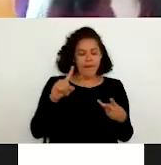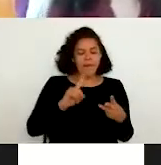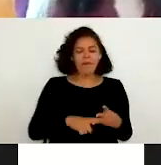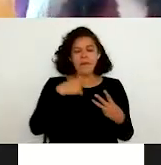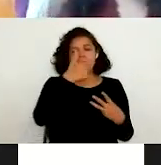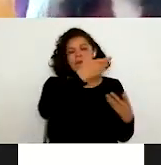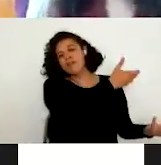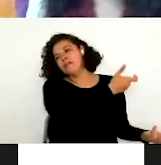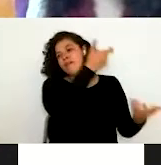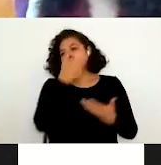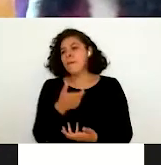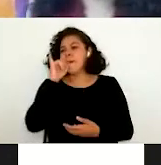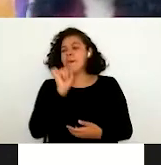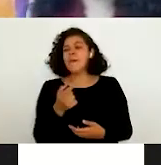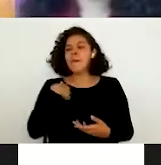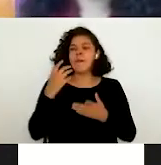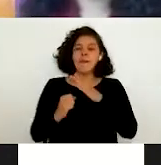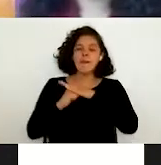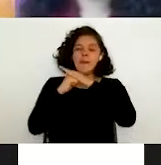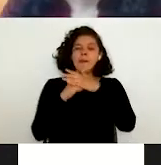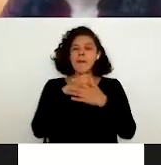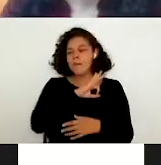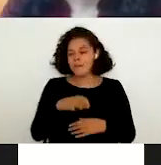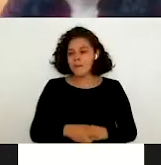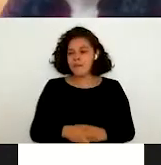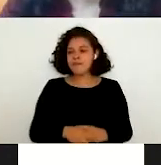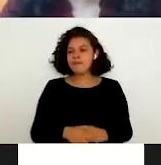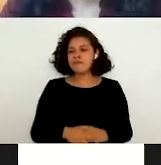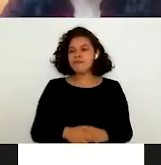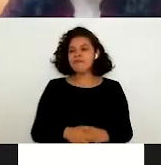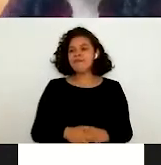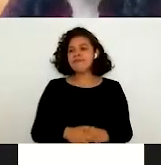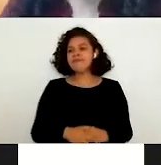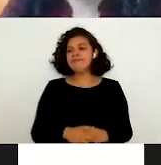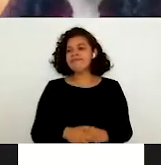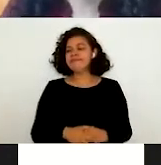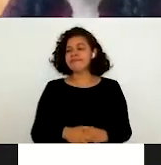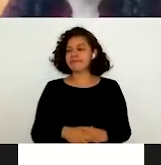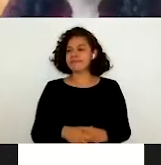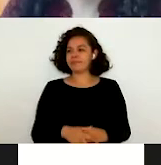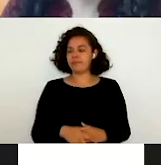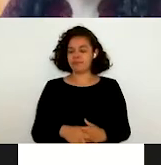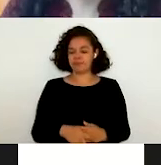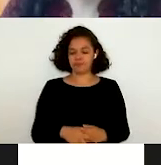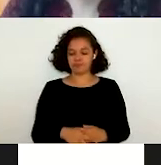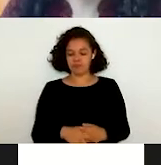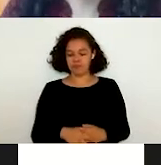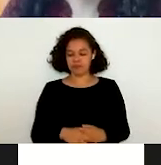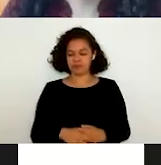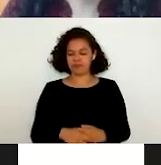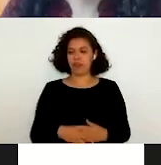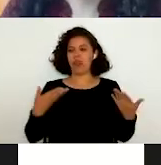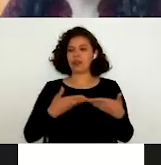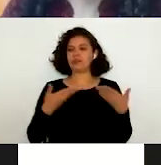el financiamiento, pude sustentarlo. Entonces, ahora nos vamos a la parte de la